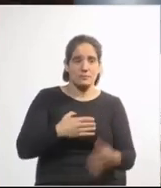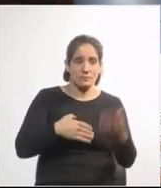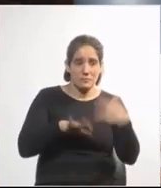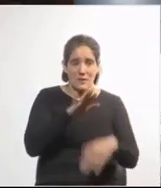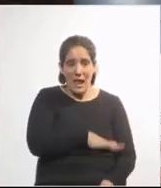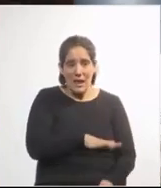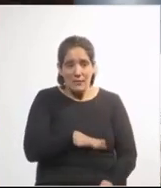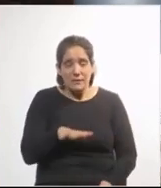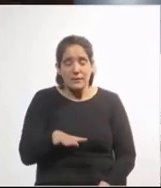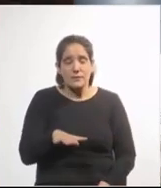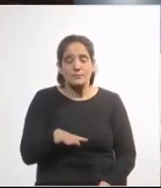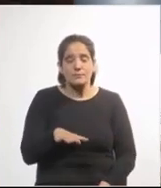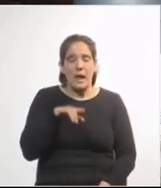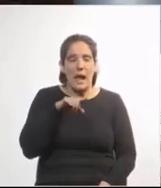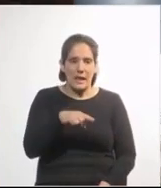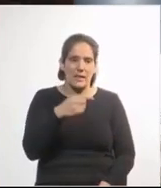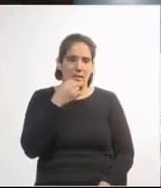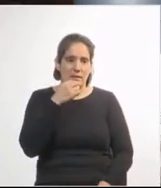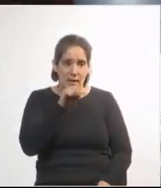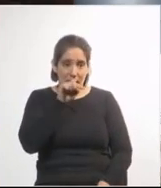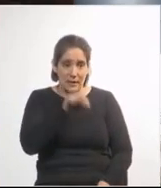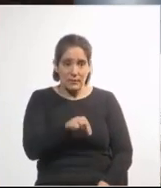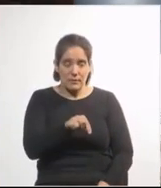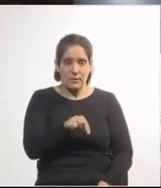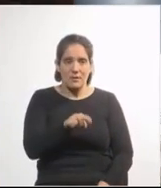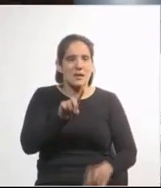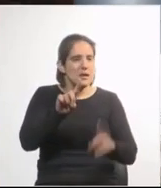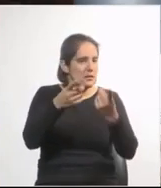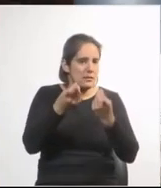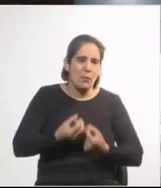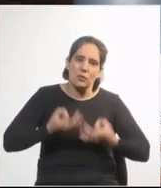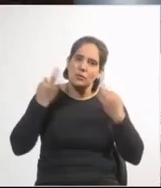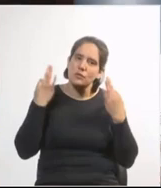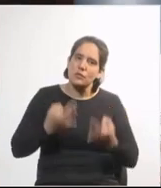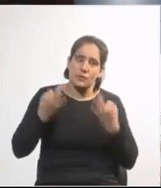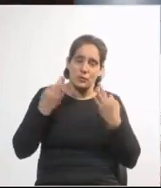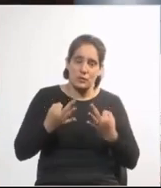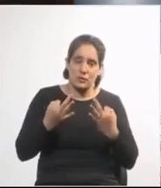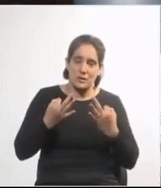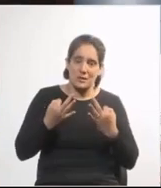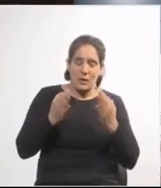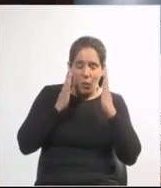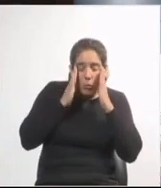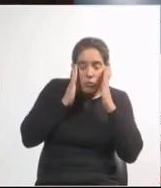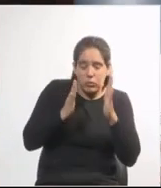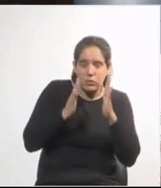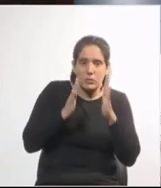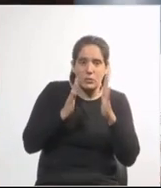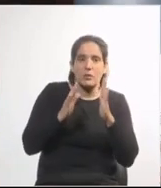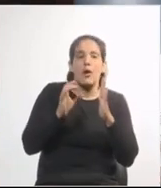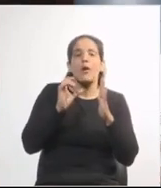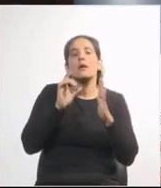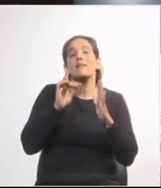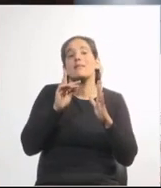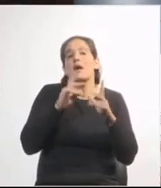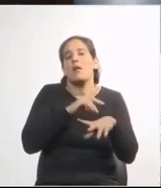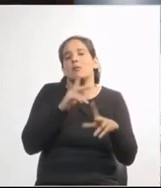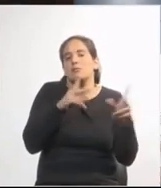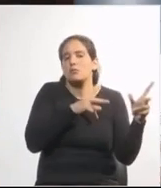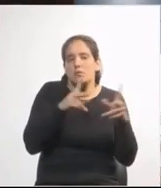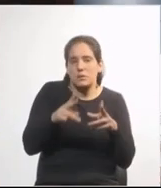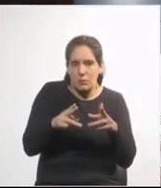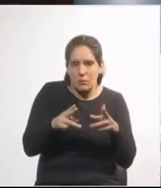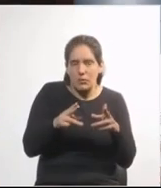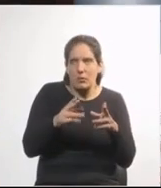en la infancia, se fundamenta con creces la necesidad de atender, aunque sea parcialmente,